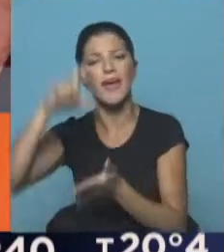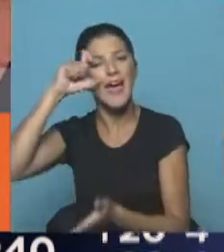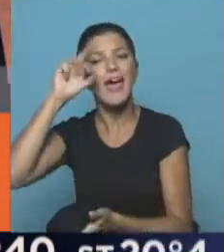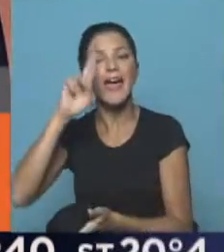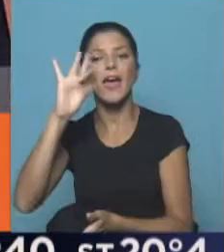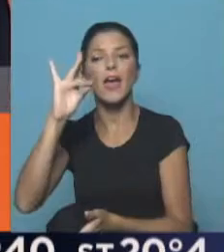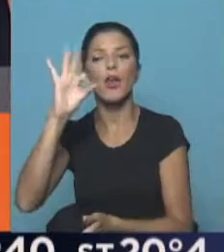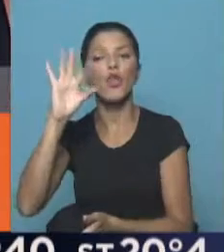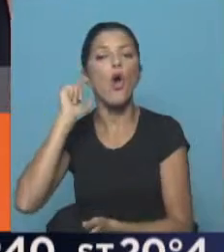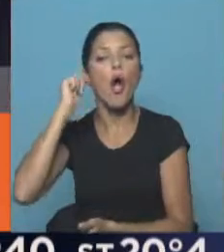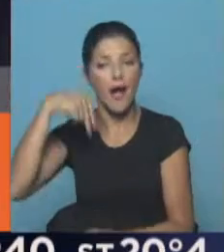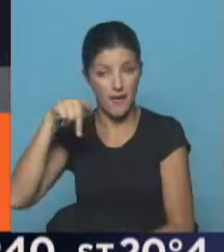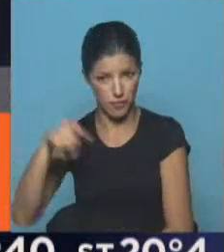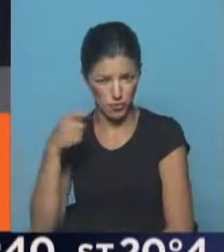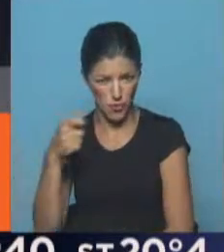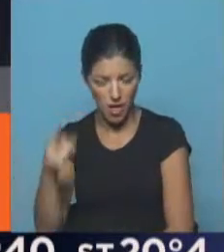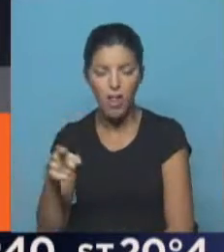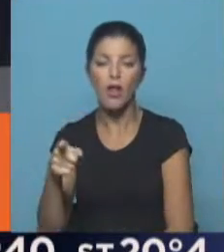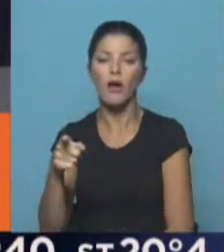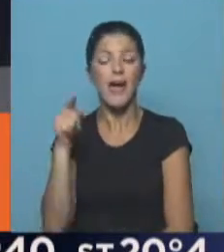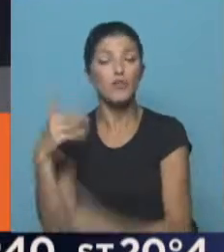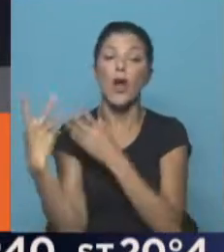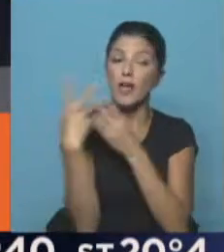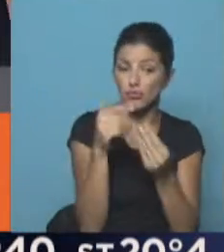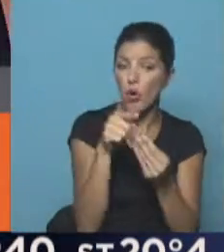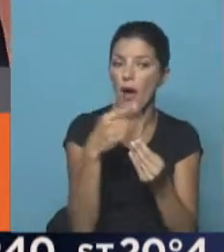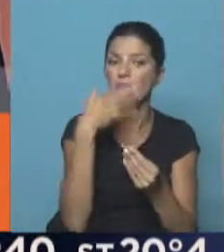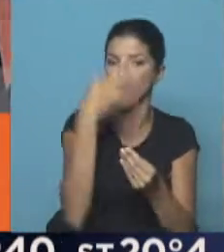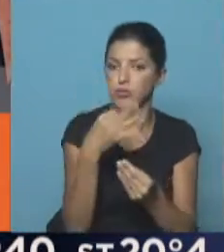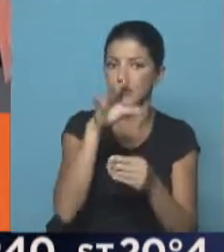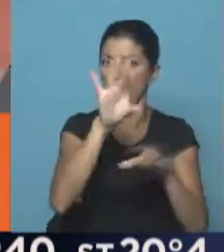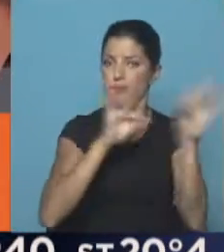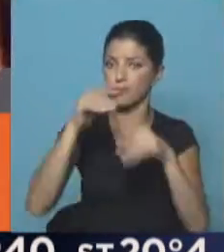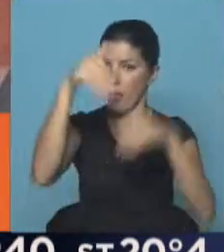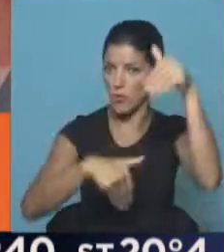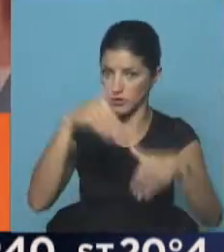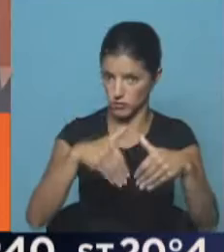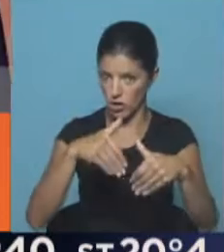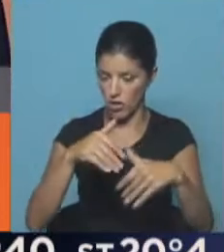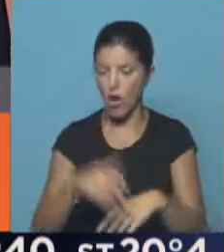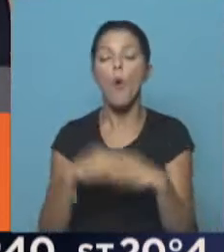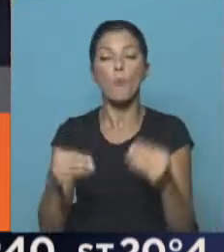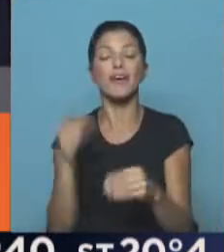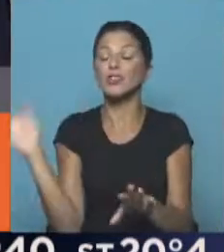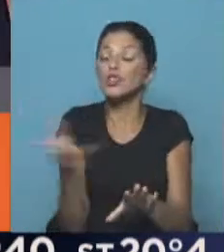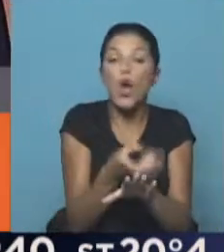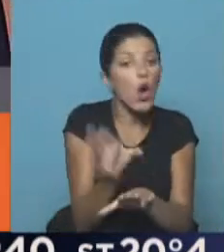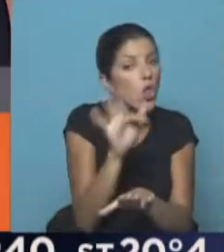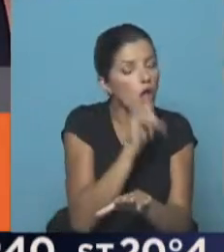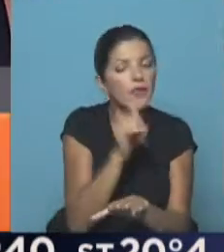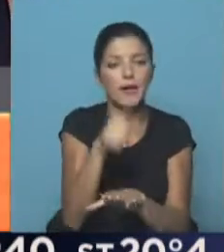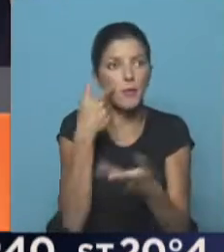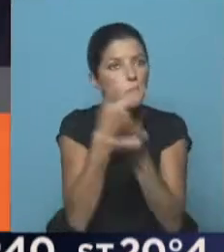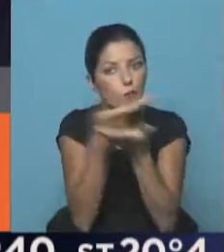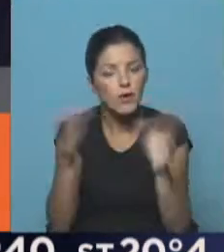programa, ayudó sin dudas porque esto se convirtió en tema de debate de los medios durante todos los días y fue aprovechado